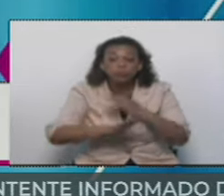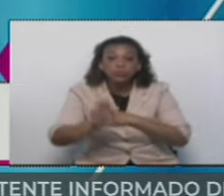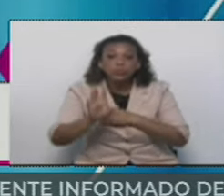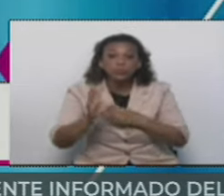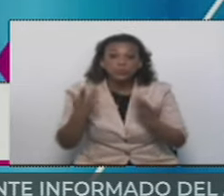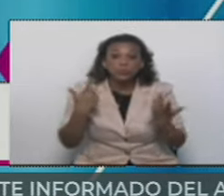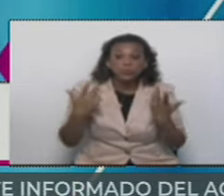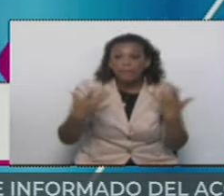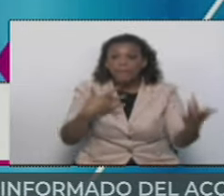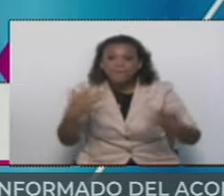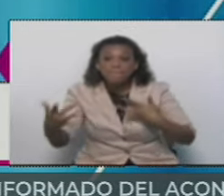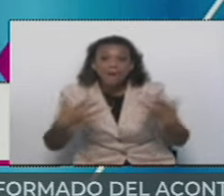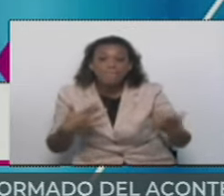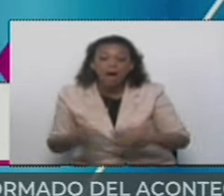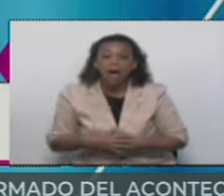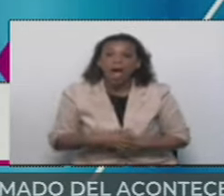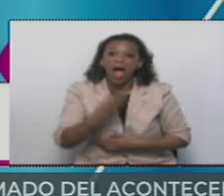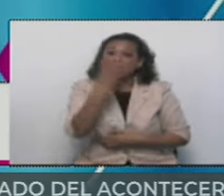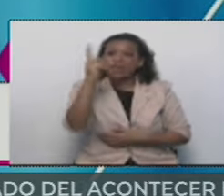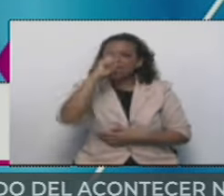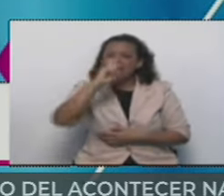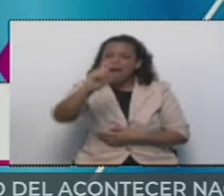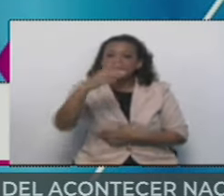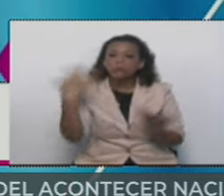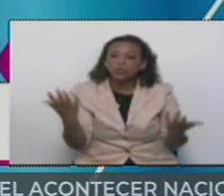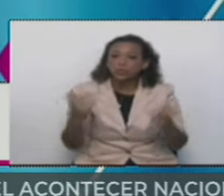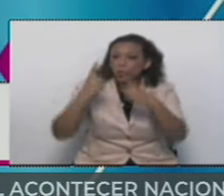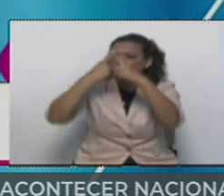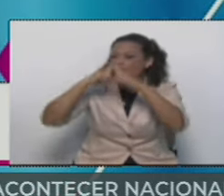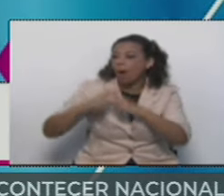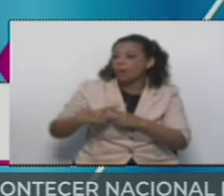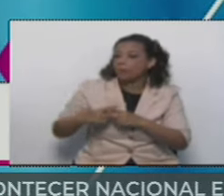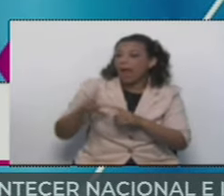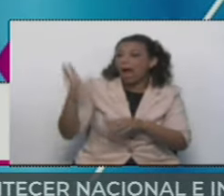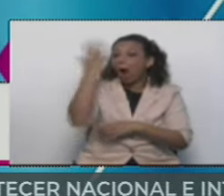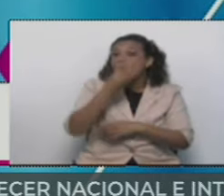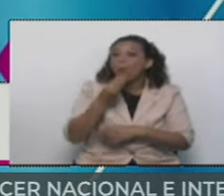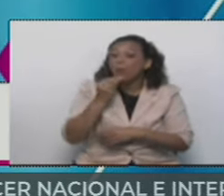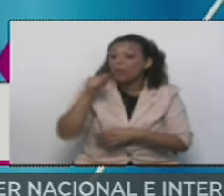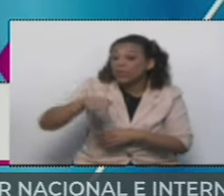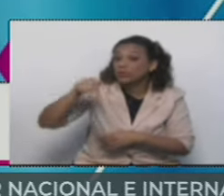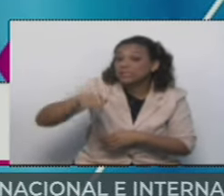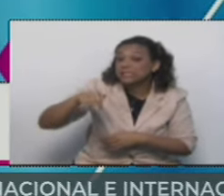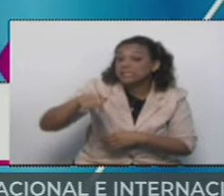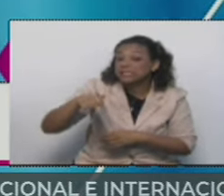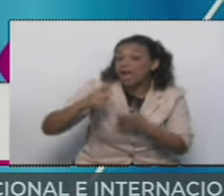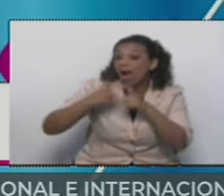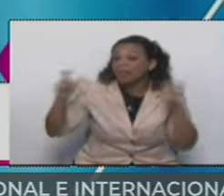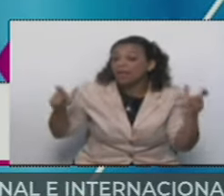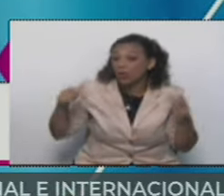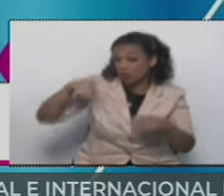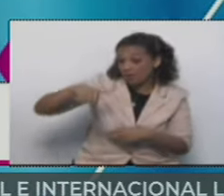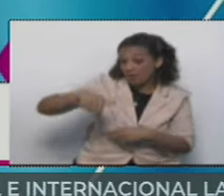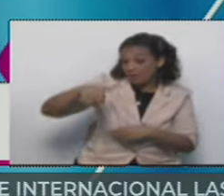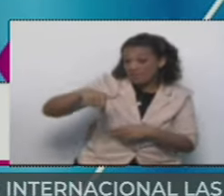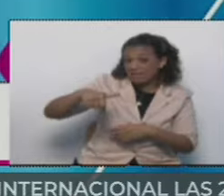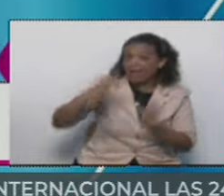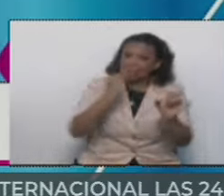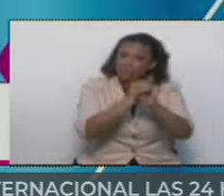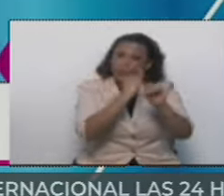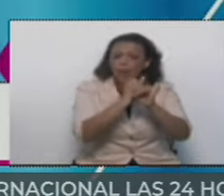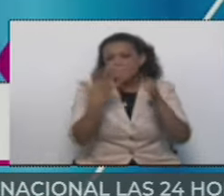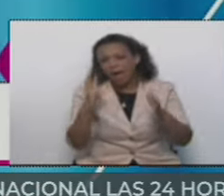la visión del país a 30 años, y bueno, ellos sacan la cuenta. Por ejemplo, la juventud, la generación de la juventud intermedia, que